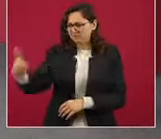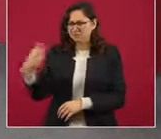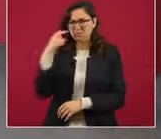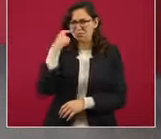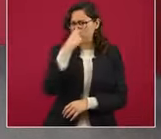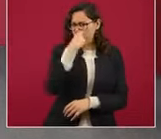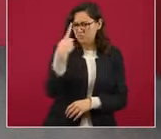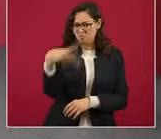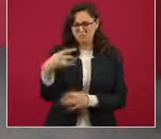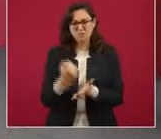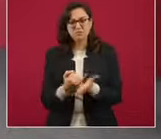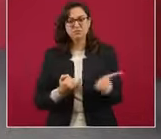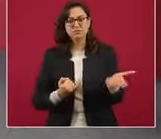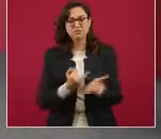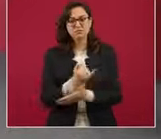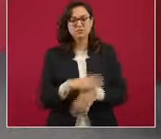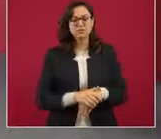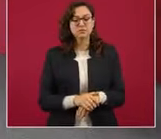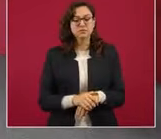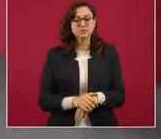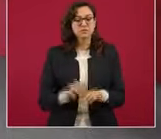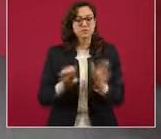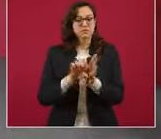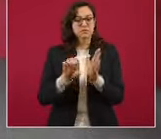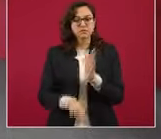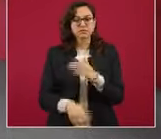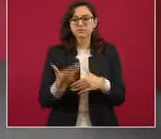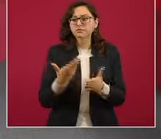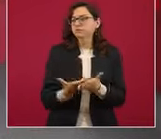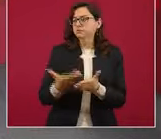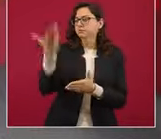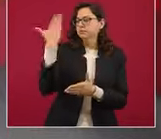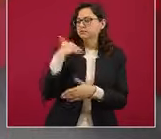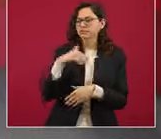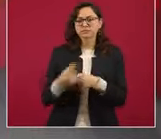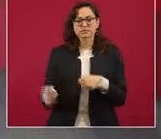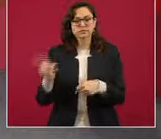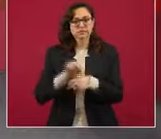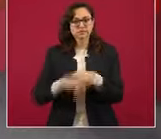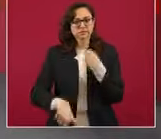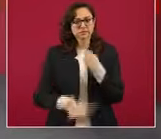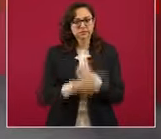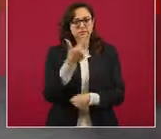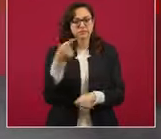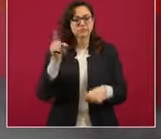ahora el día 12, día de la Virgen de Guadalupe,